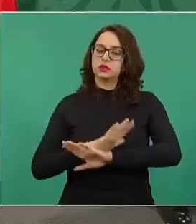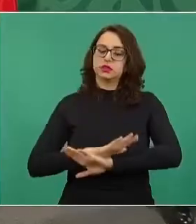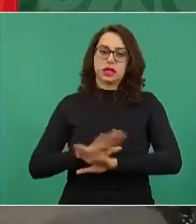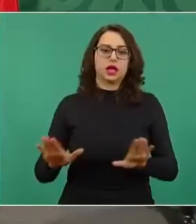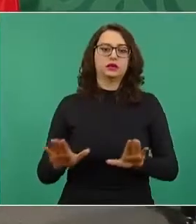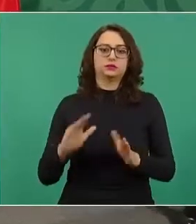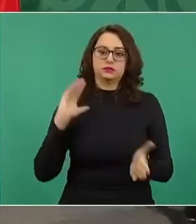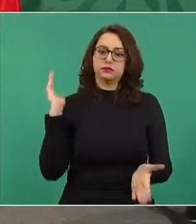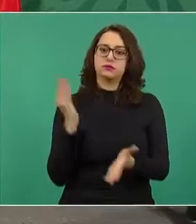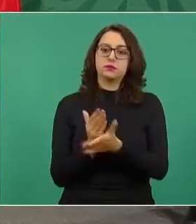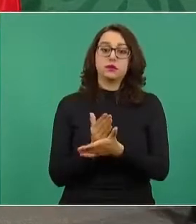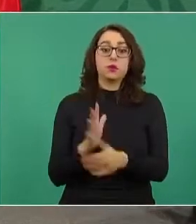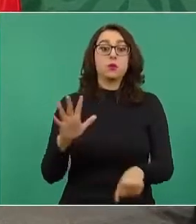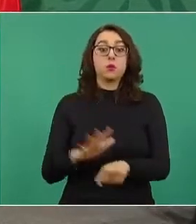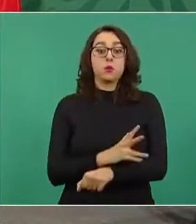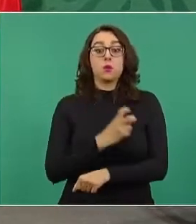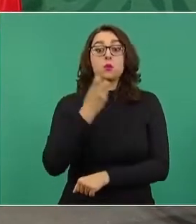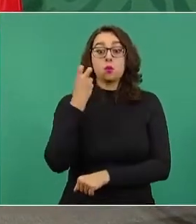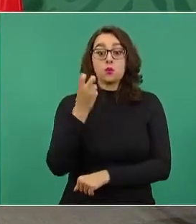expertos